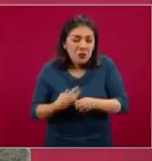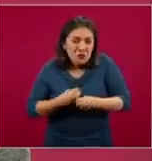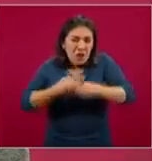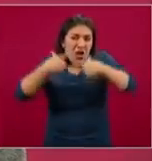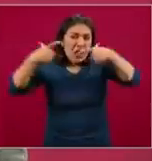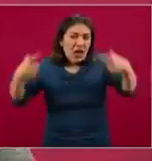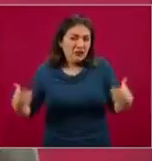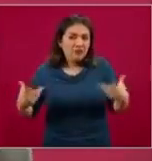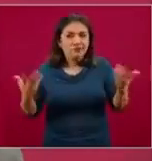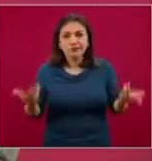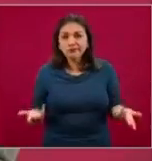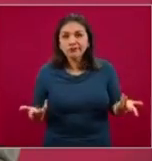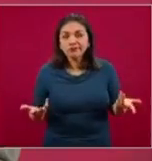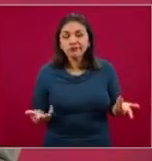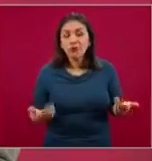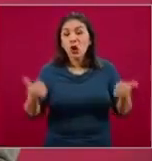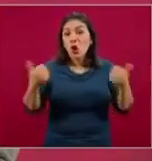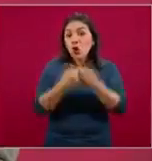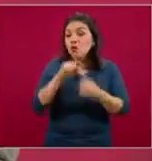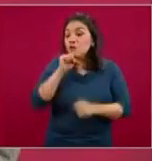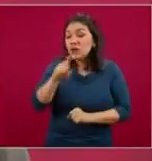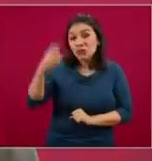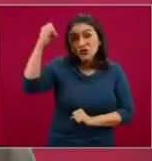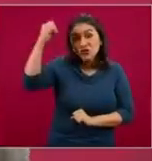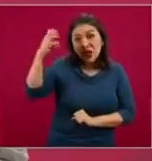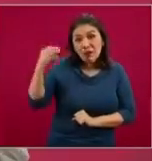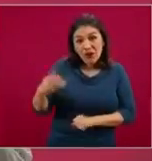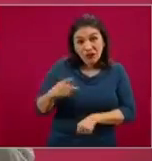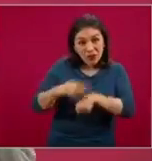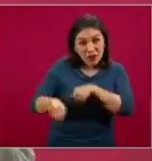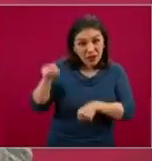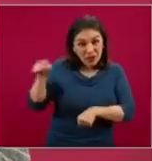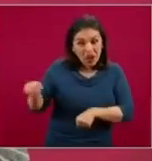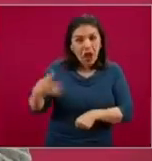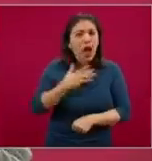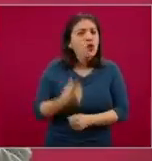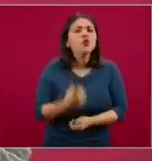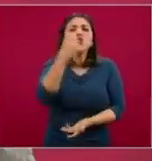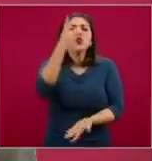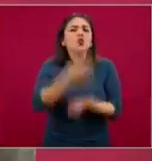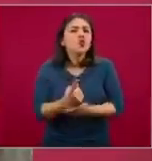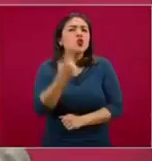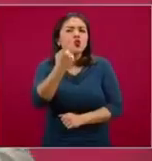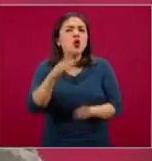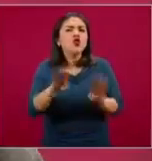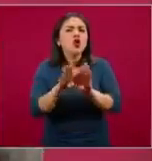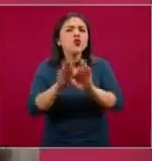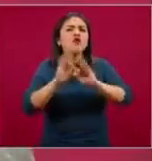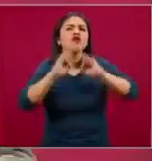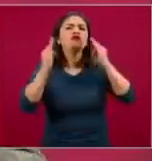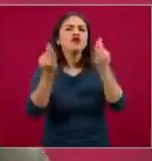COVID. Con el semáforo, en el que hay una sola metodología, esto es